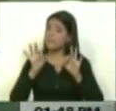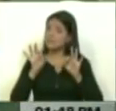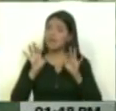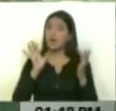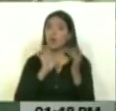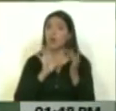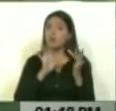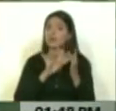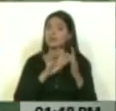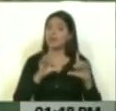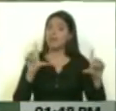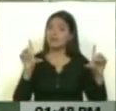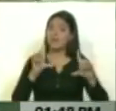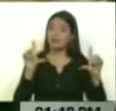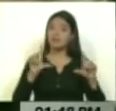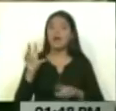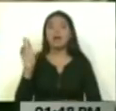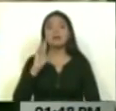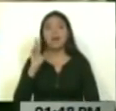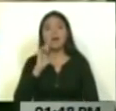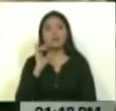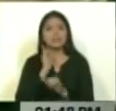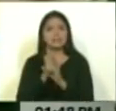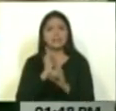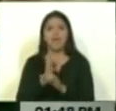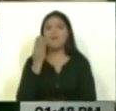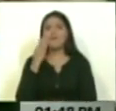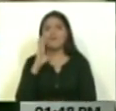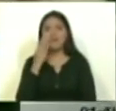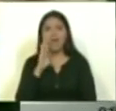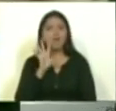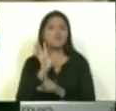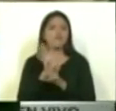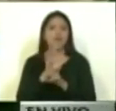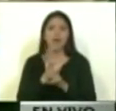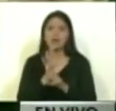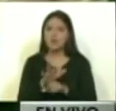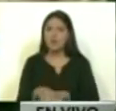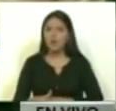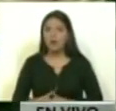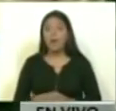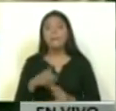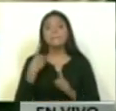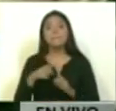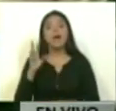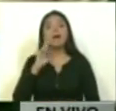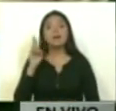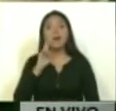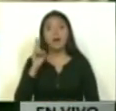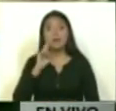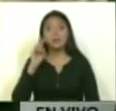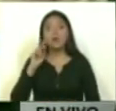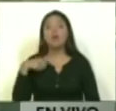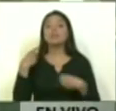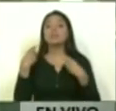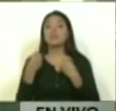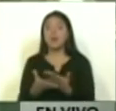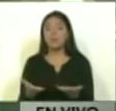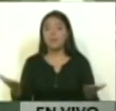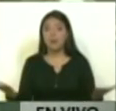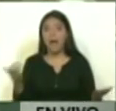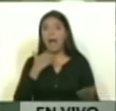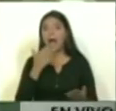la televisión, las redes, Facebook Live, Periscope y la radio, vamos a regalarle algo